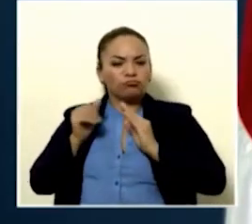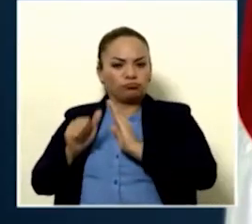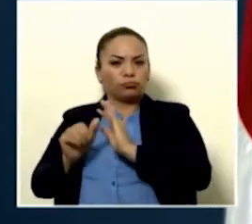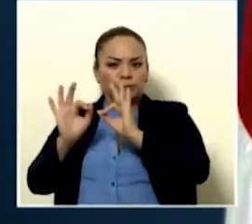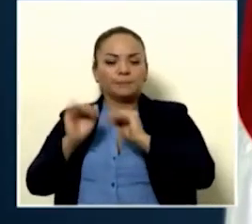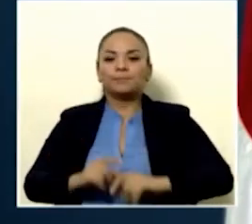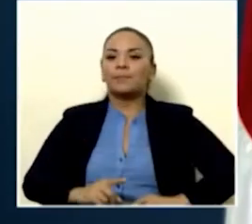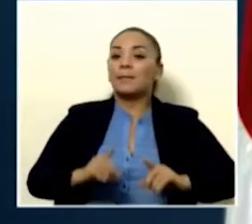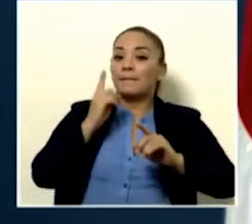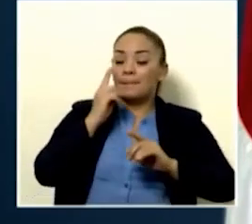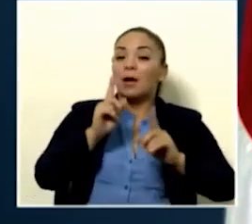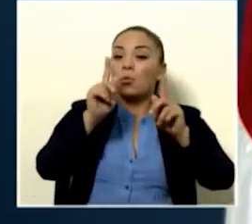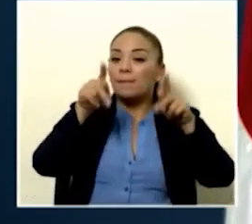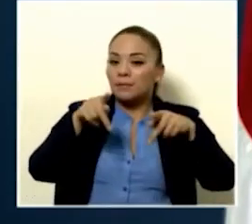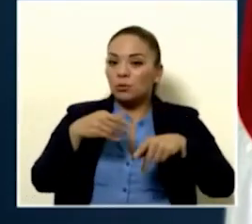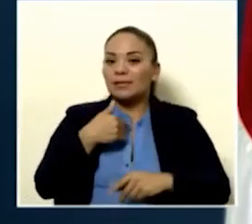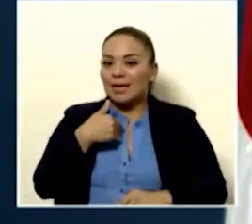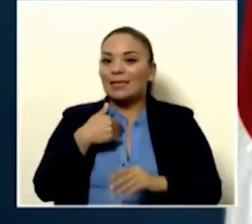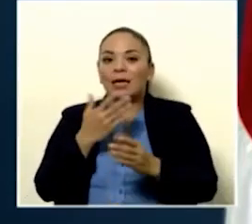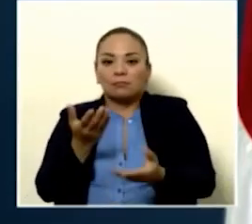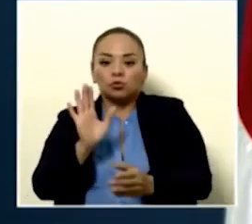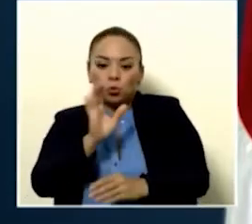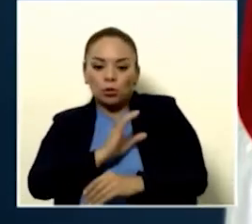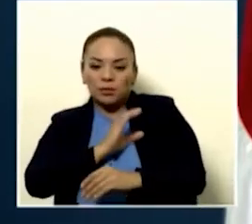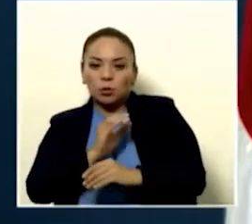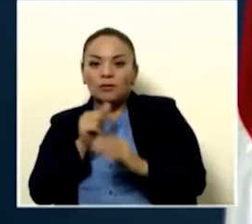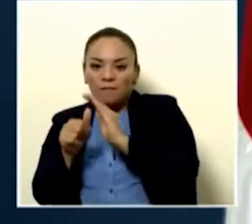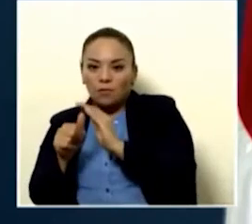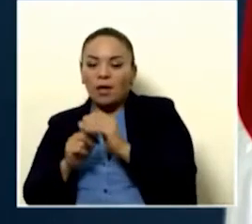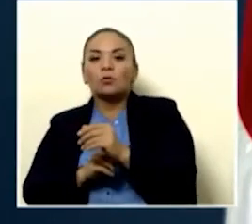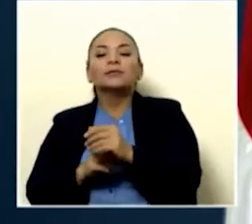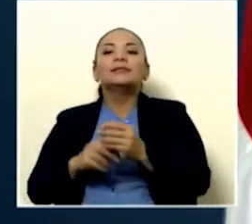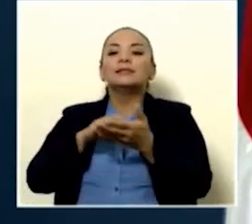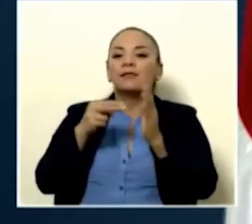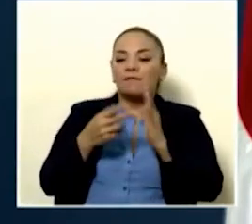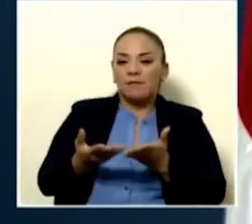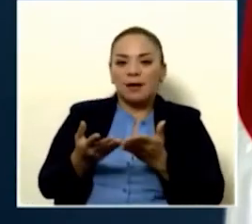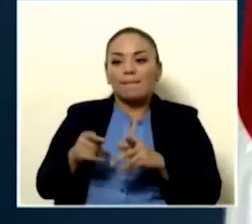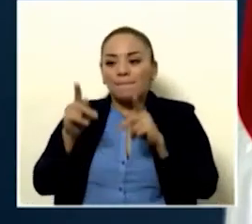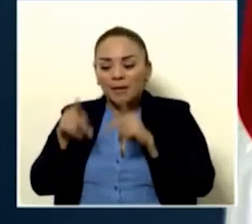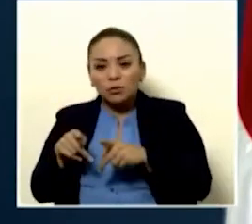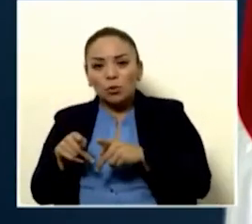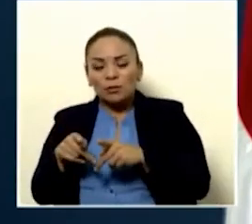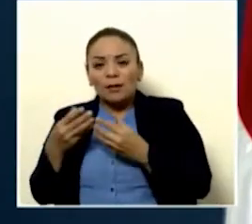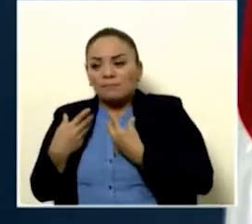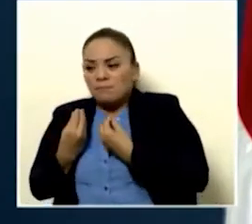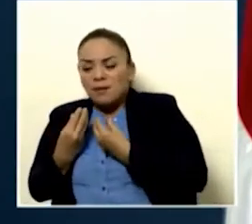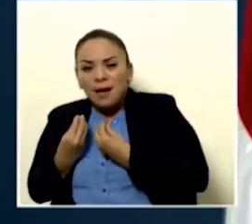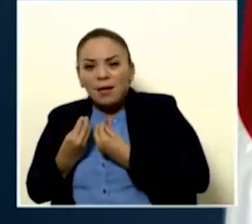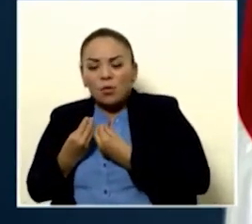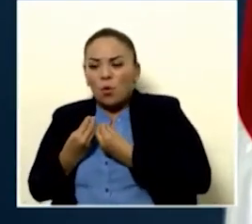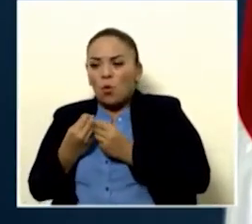la condición de refugiado, que es decir, un temor legítimo de ser